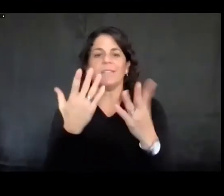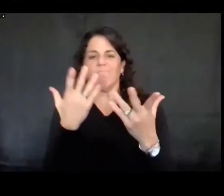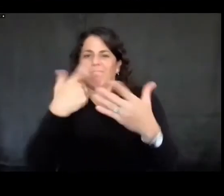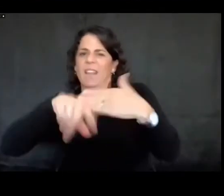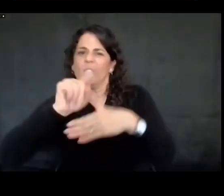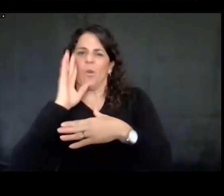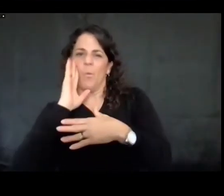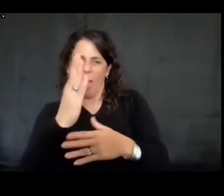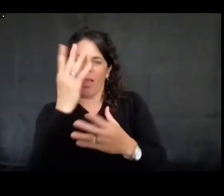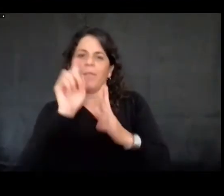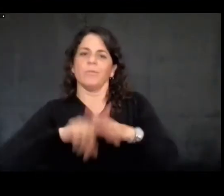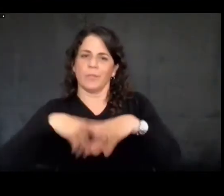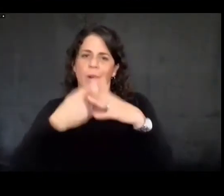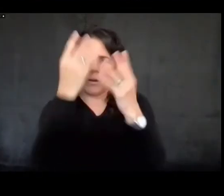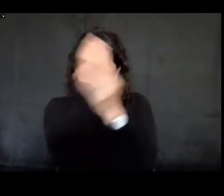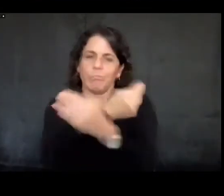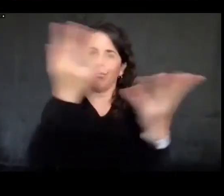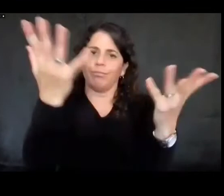semana